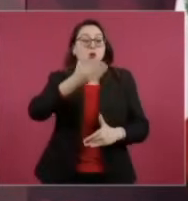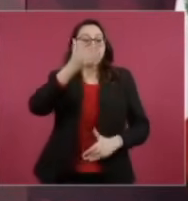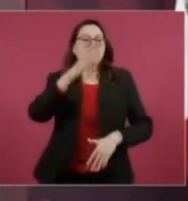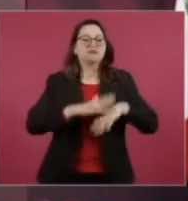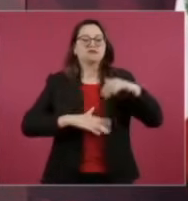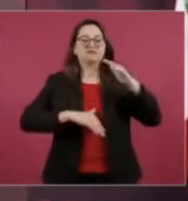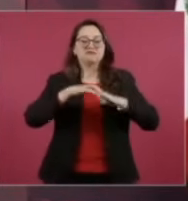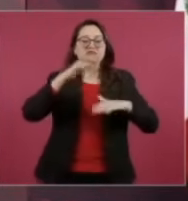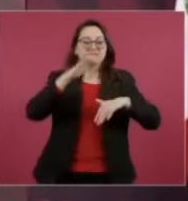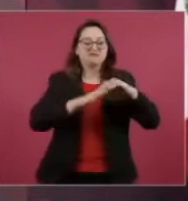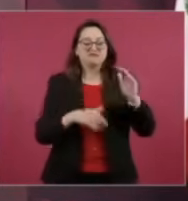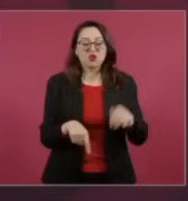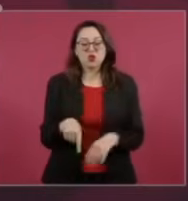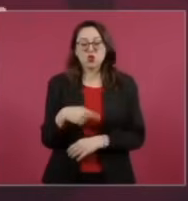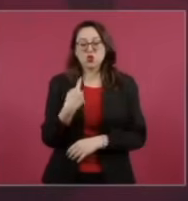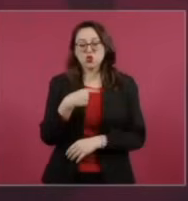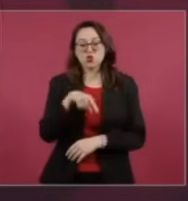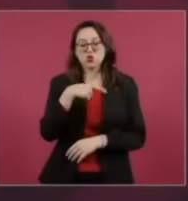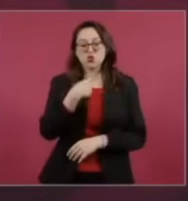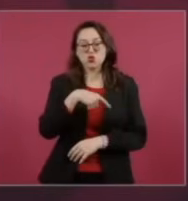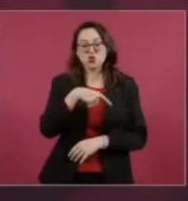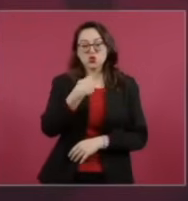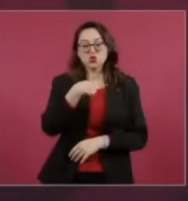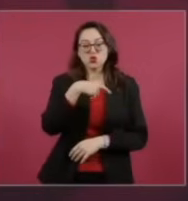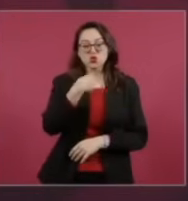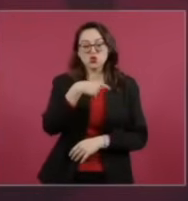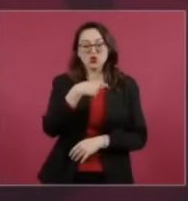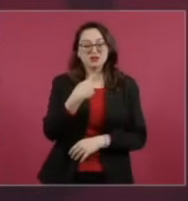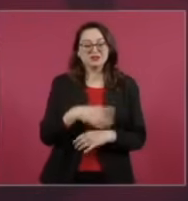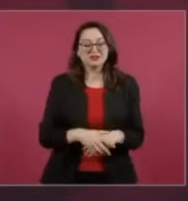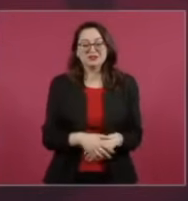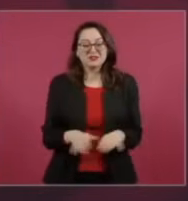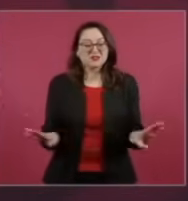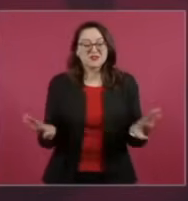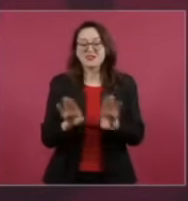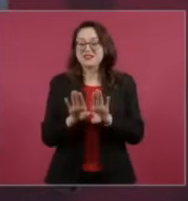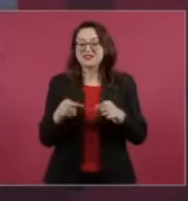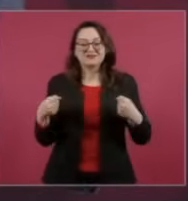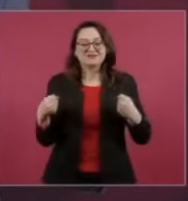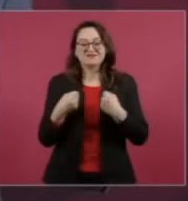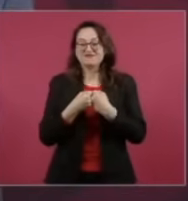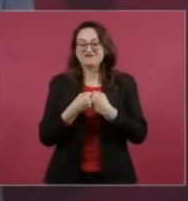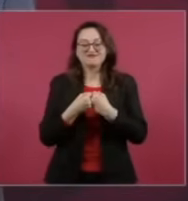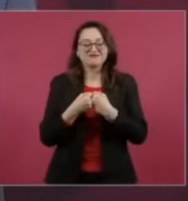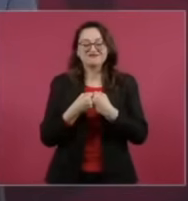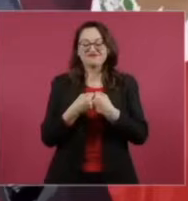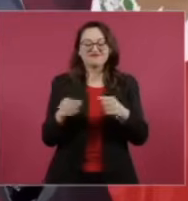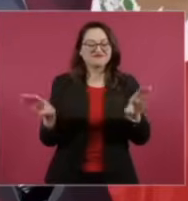muros Cómo se va a cerrar la frontera no se puede